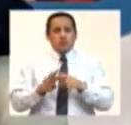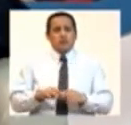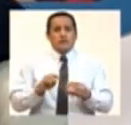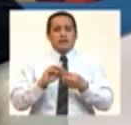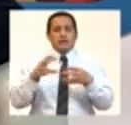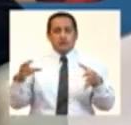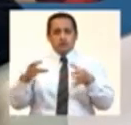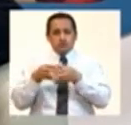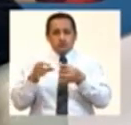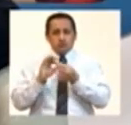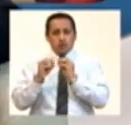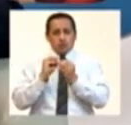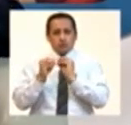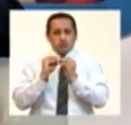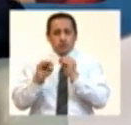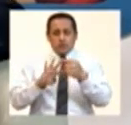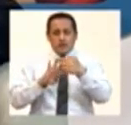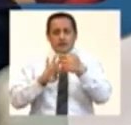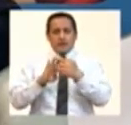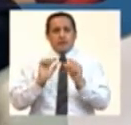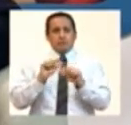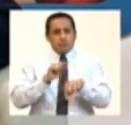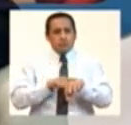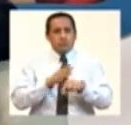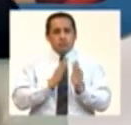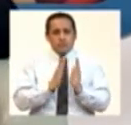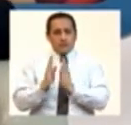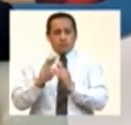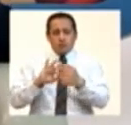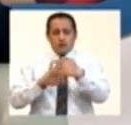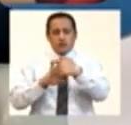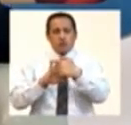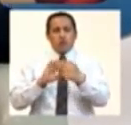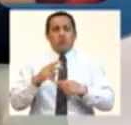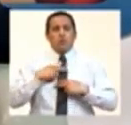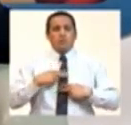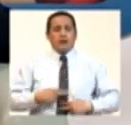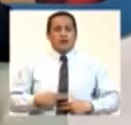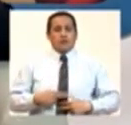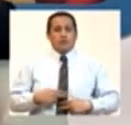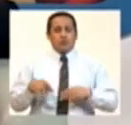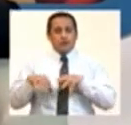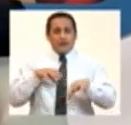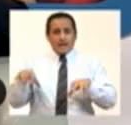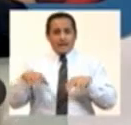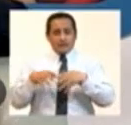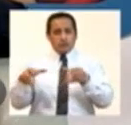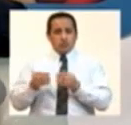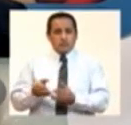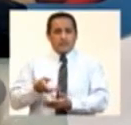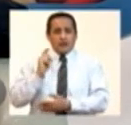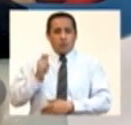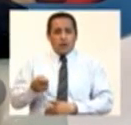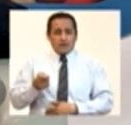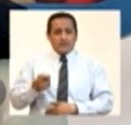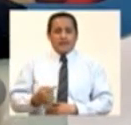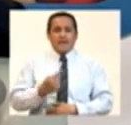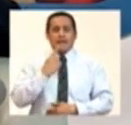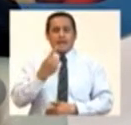el principio de resocialización, el principio de proporcionalidad y el principio de humanidad. Lo que hace esta